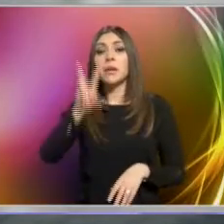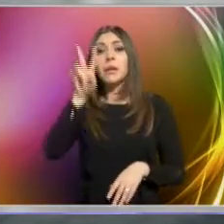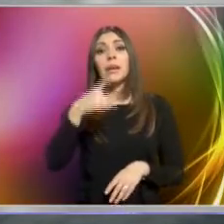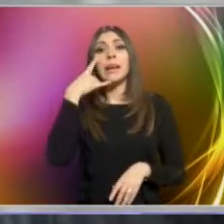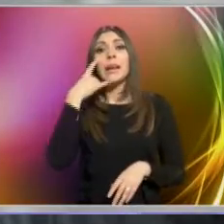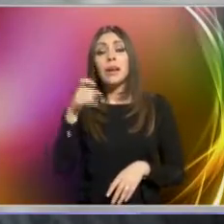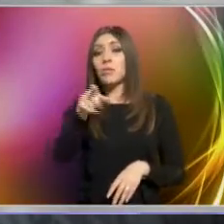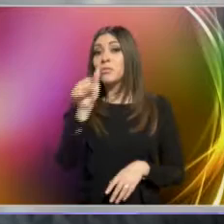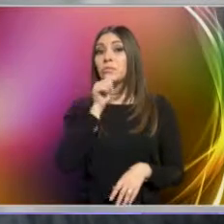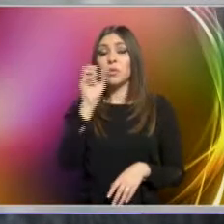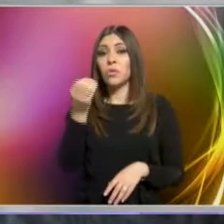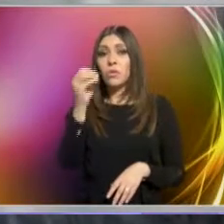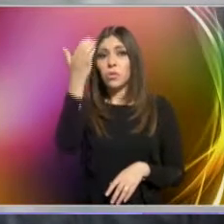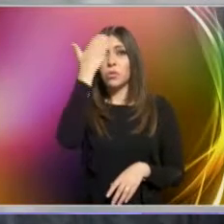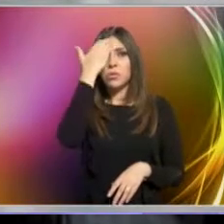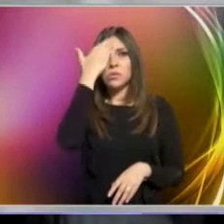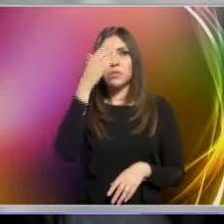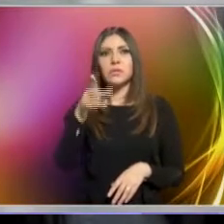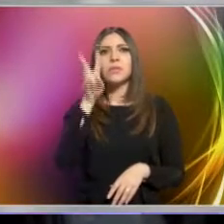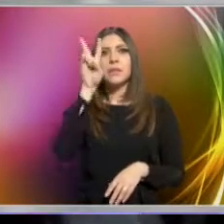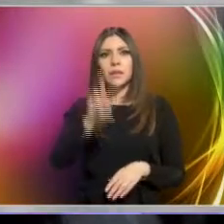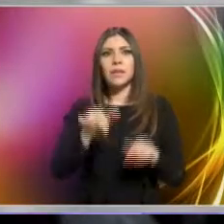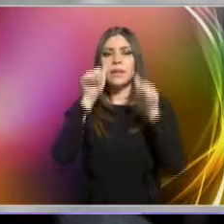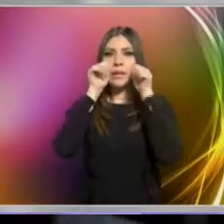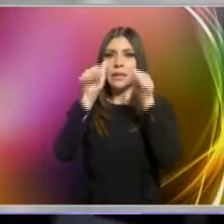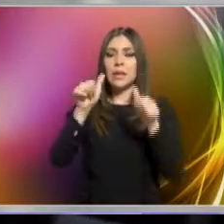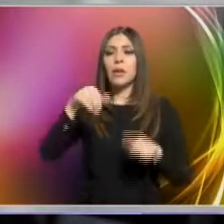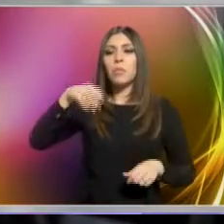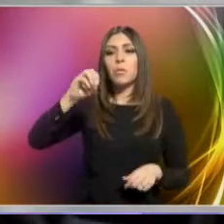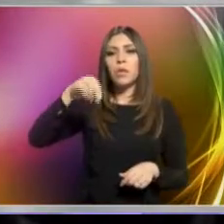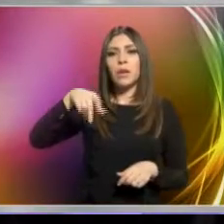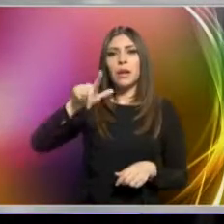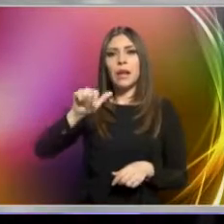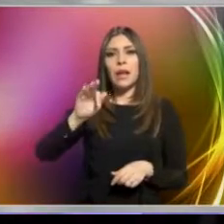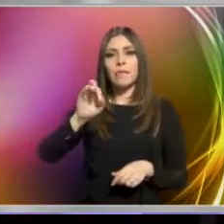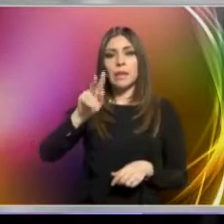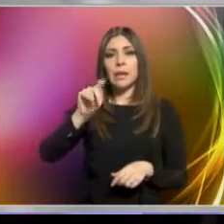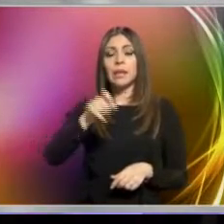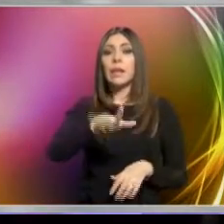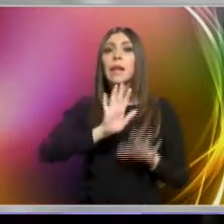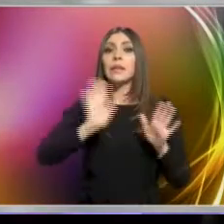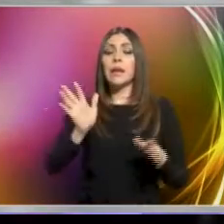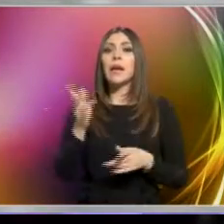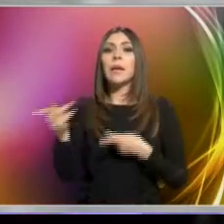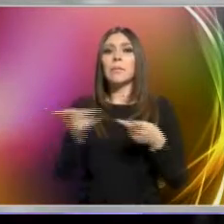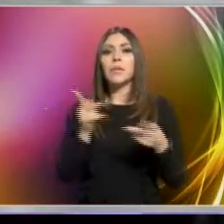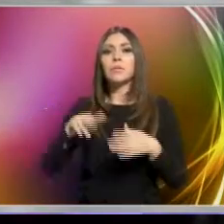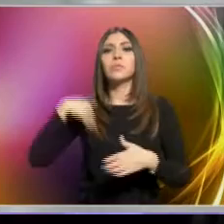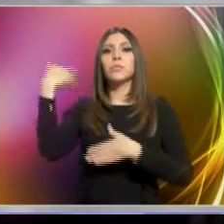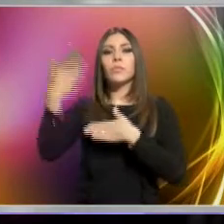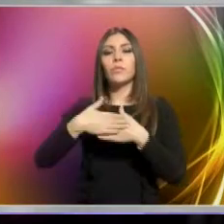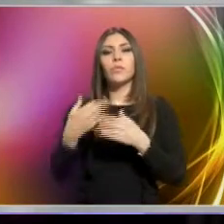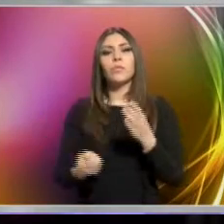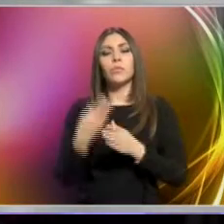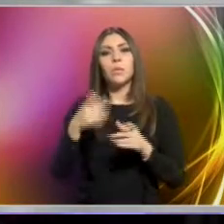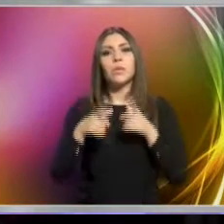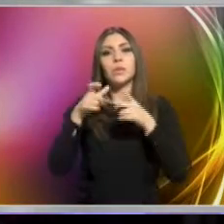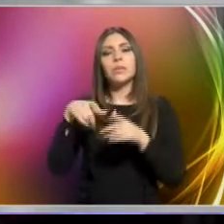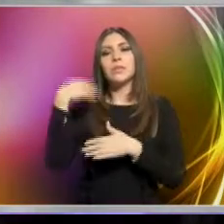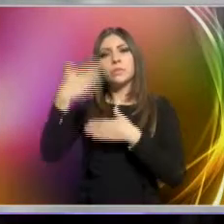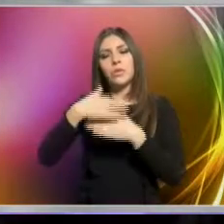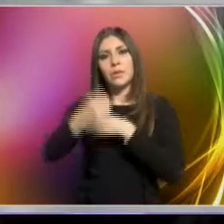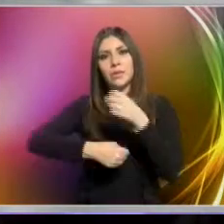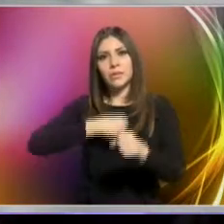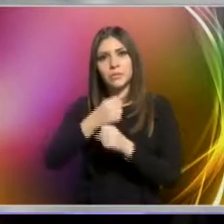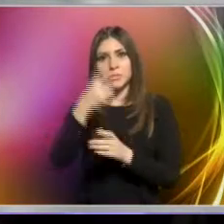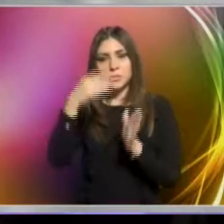la conocen, pónganle mucha atención a Mon Laferte. Está ya preparando y trabajando en un nuevo disco que va a sacar en el 2017, pero sin